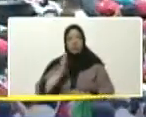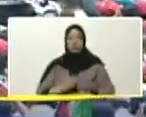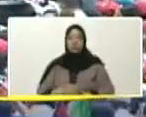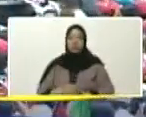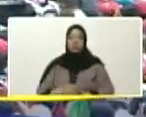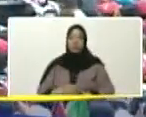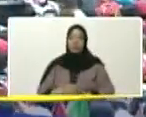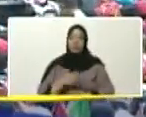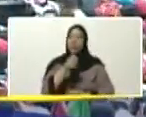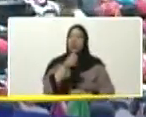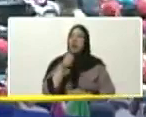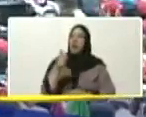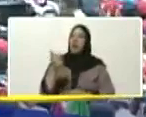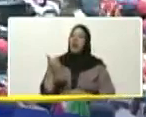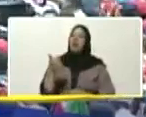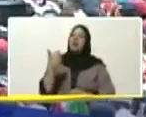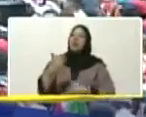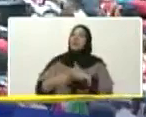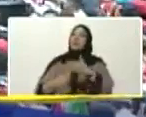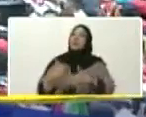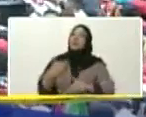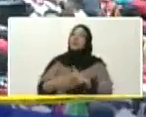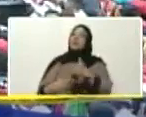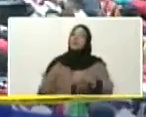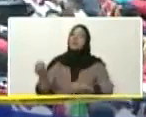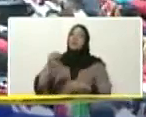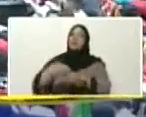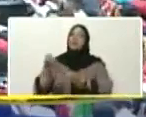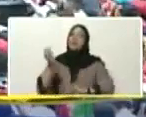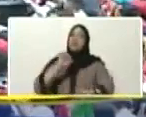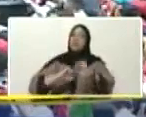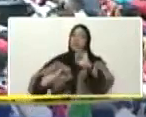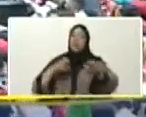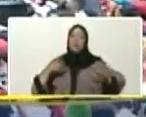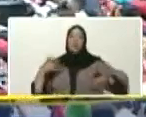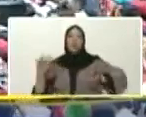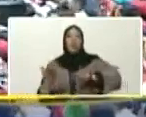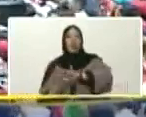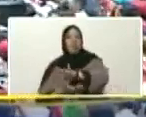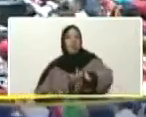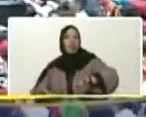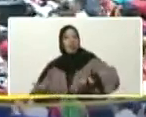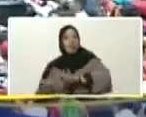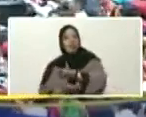para en cada etapa entrarle de frente a los problemas.